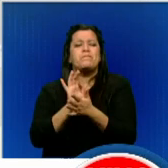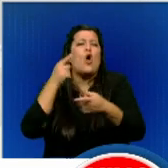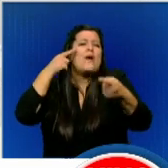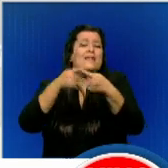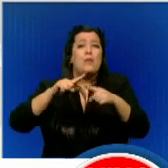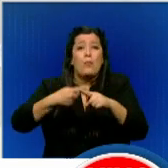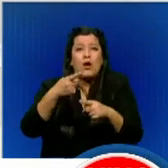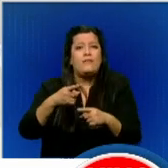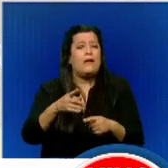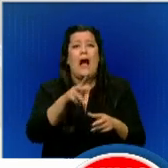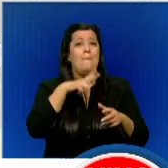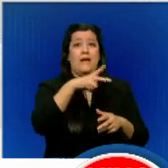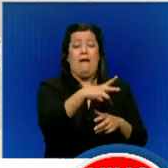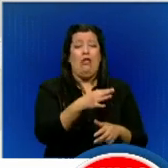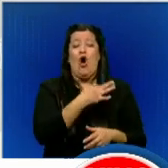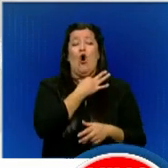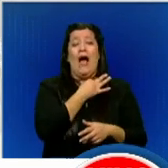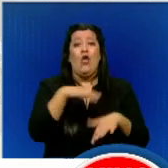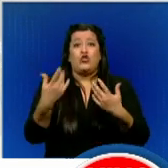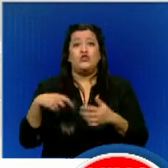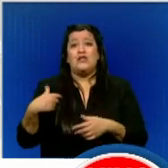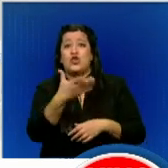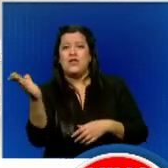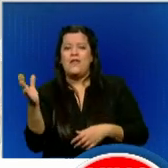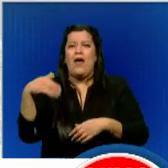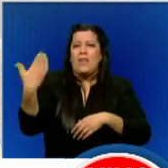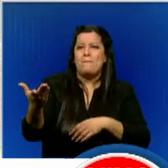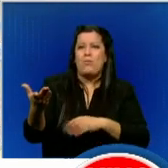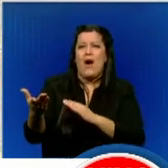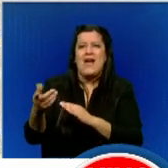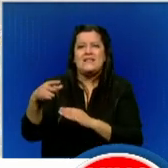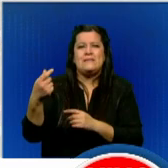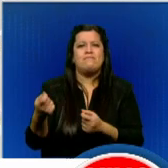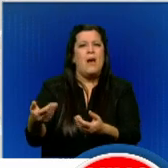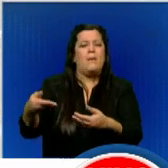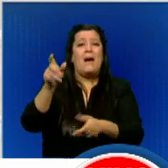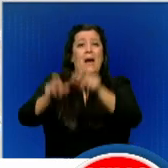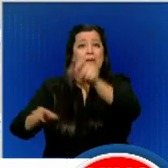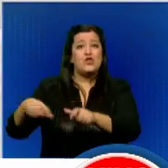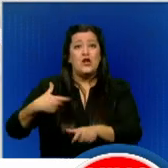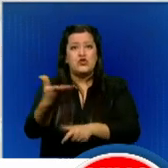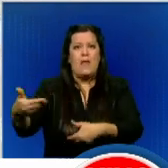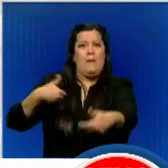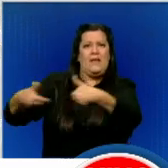es ahora el sector privado para que después la sociedad dependa del estado y demande planes sociales